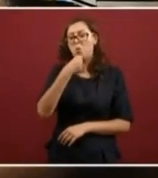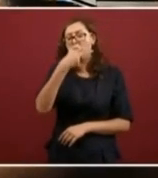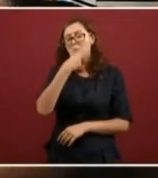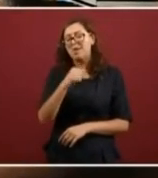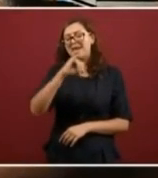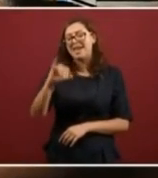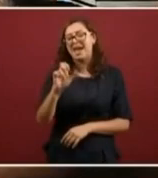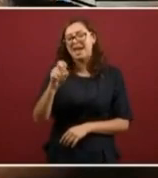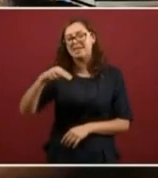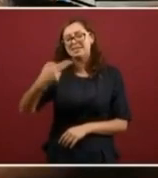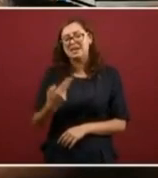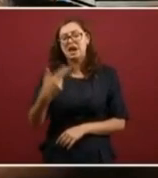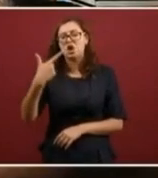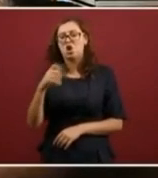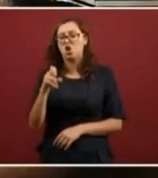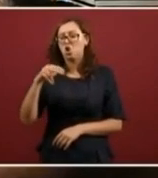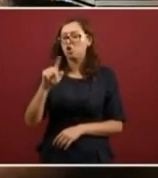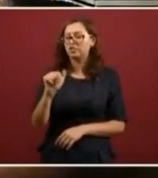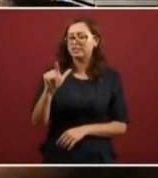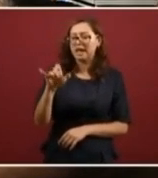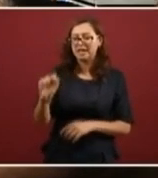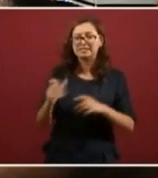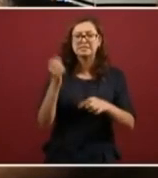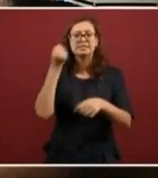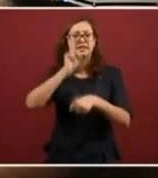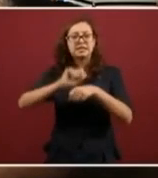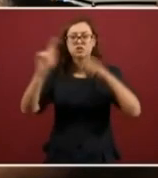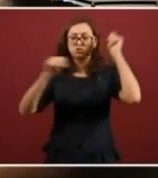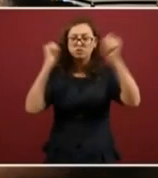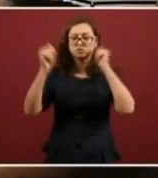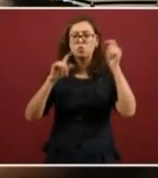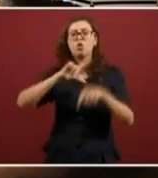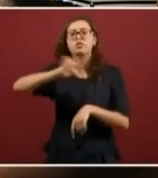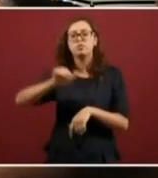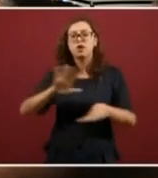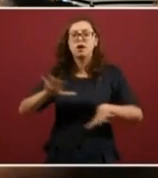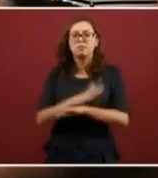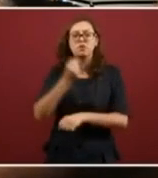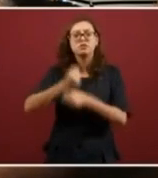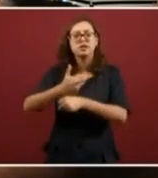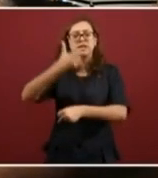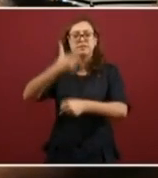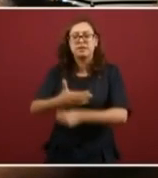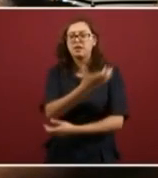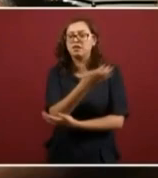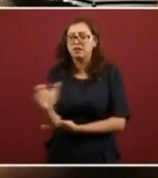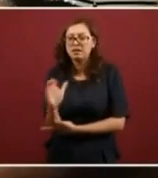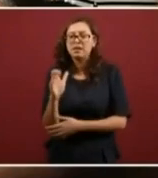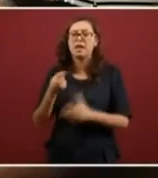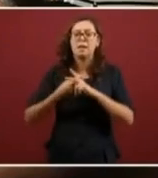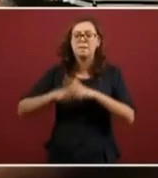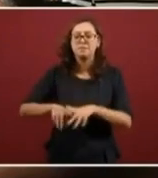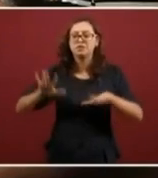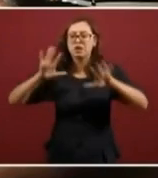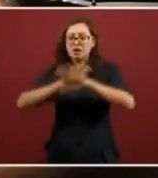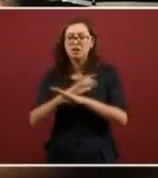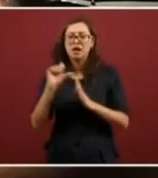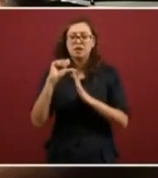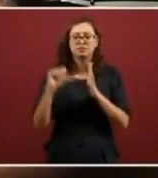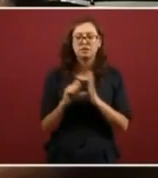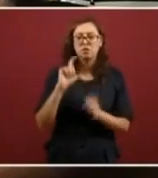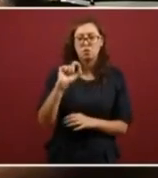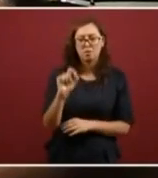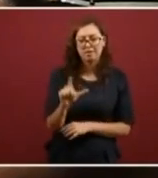Turismo, duró unos meses y después se fue como secretario de Agricultura y precisamente empezó la modificación del artículo